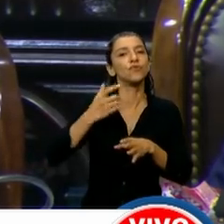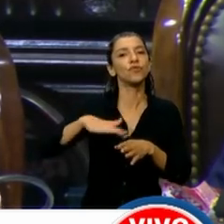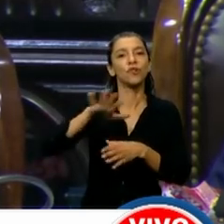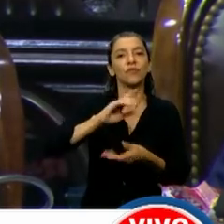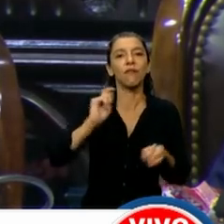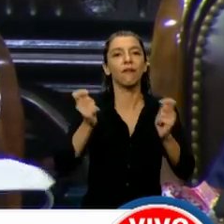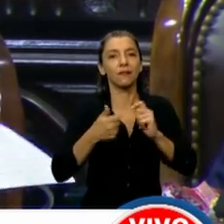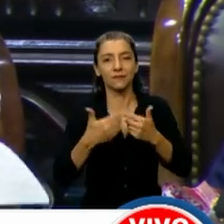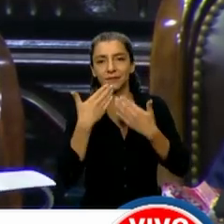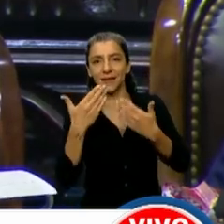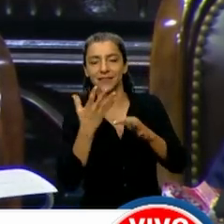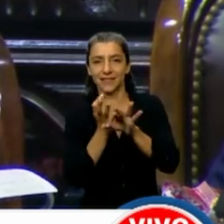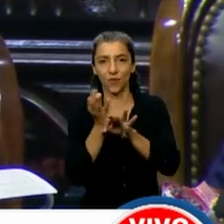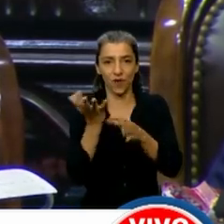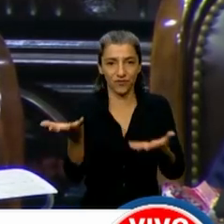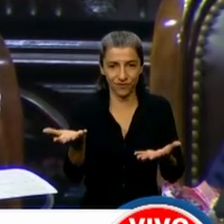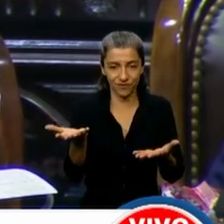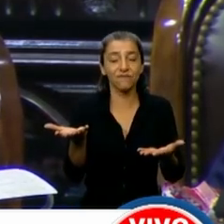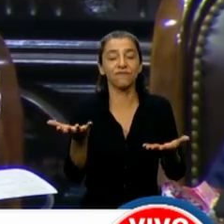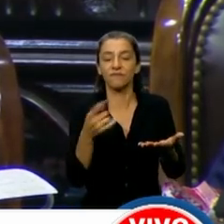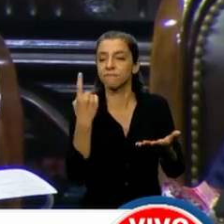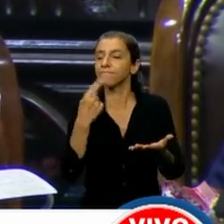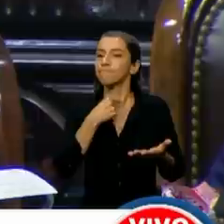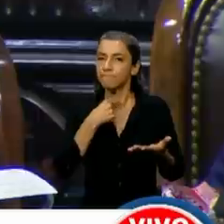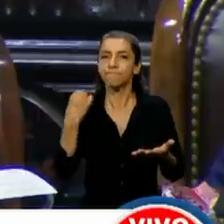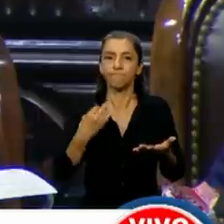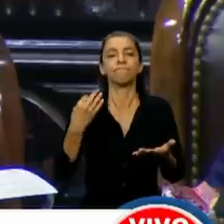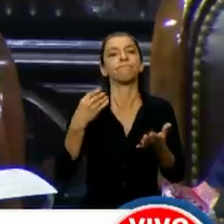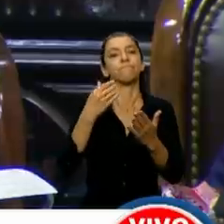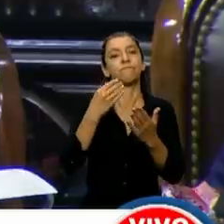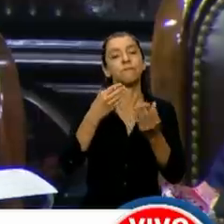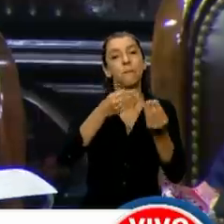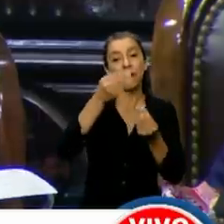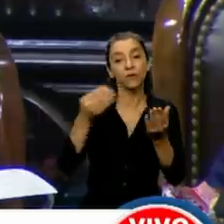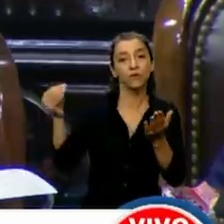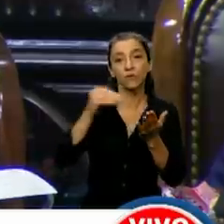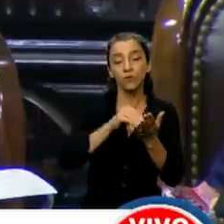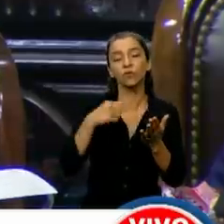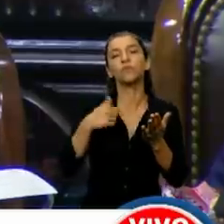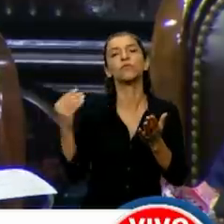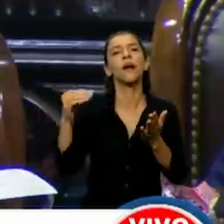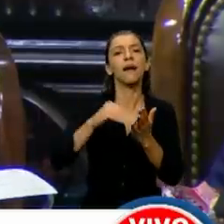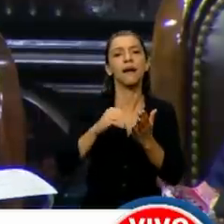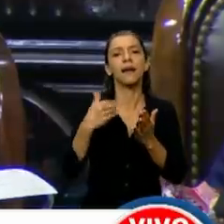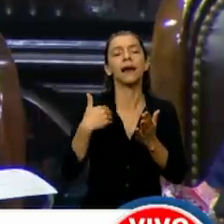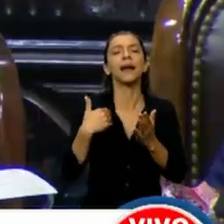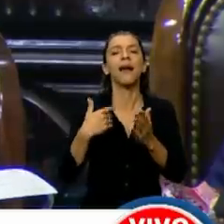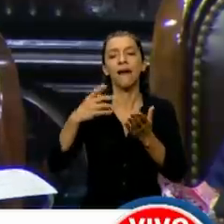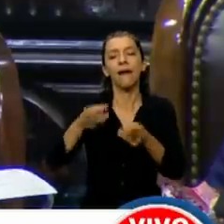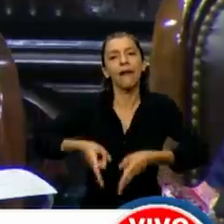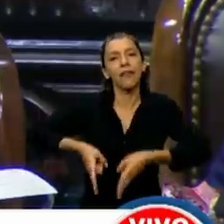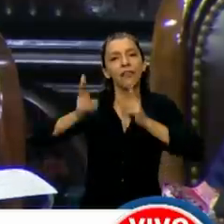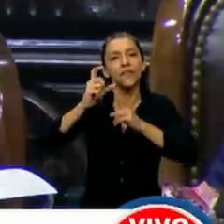en el presupuesto que estamos tratando la obra de construcción del edificio que es centro de estudios regionales